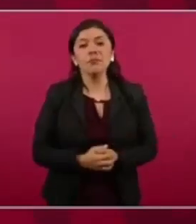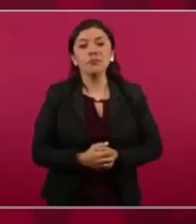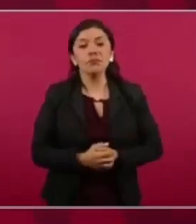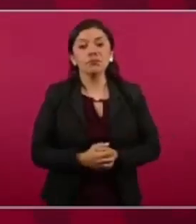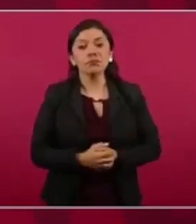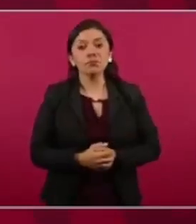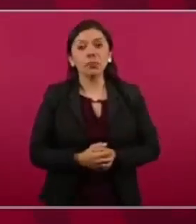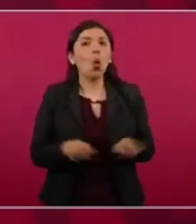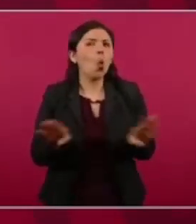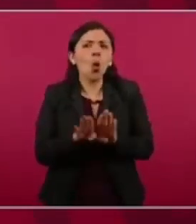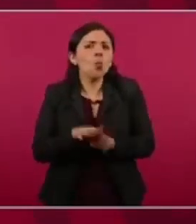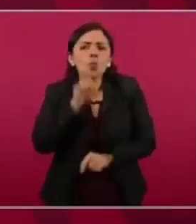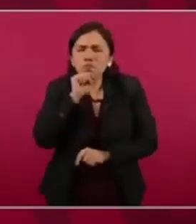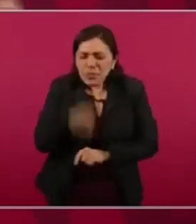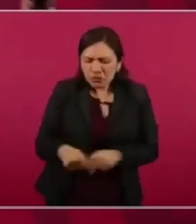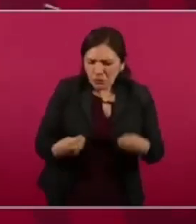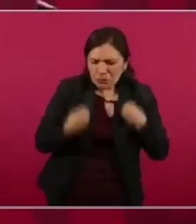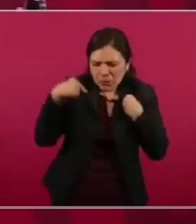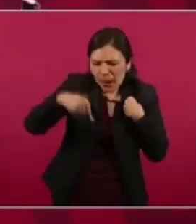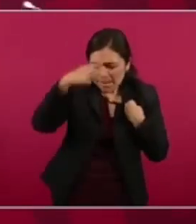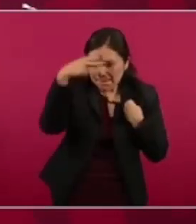como los que vivimos aquí, igual,